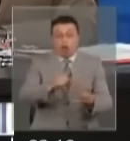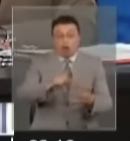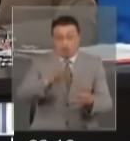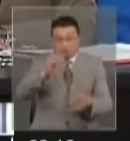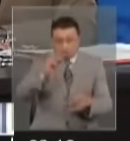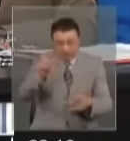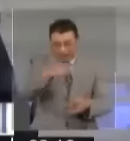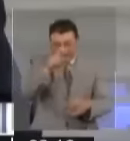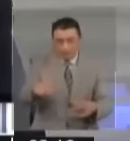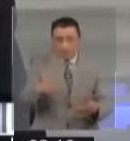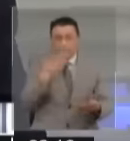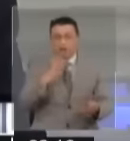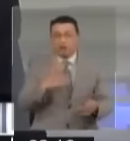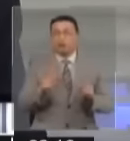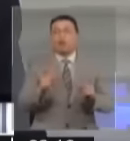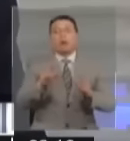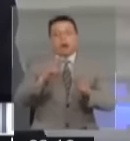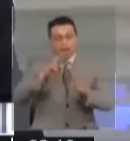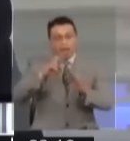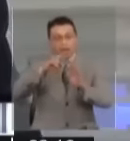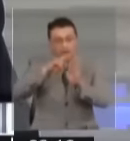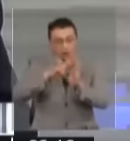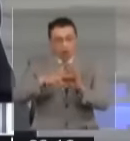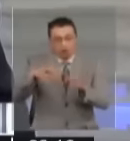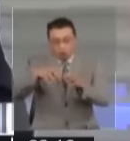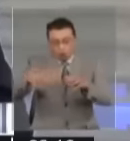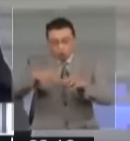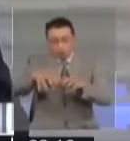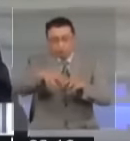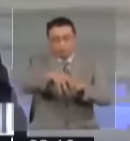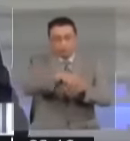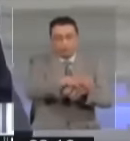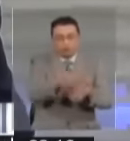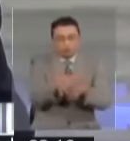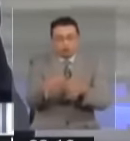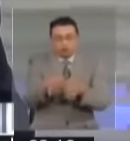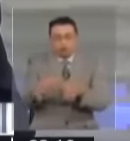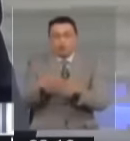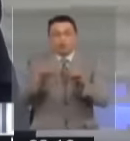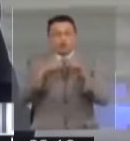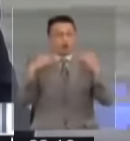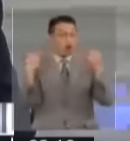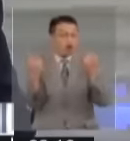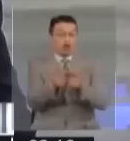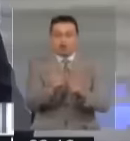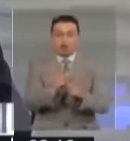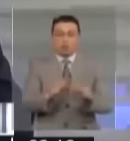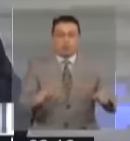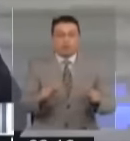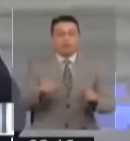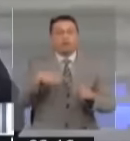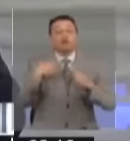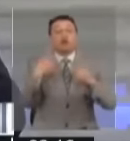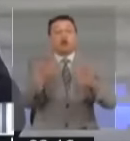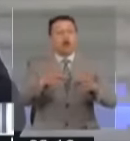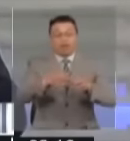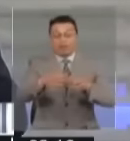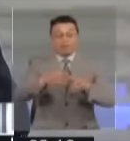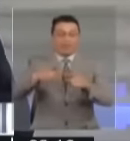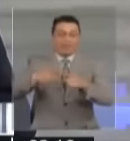No, porque tienes que ir regulando por sectores. Yo lo hablé con el Seremi. Tú no puedes congelar toda la comuna, porque son todos sectores absolutamente